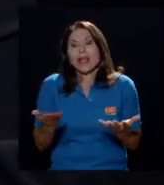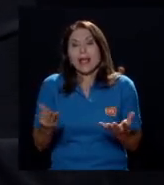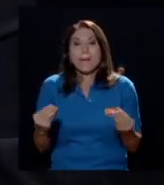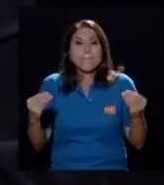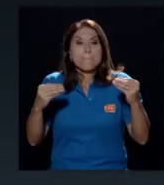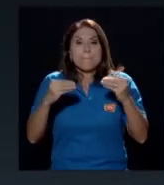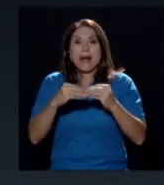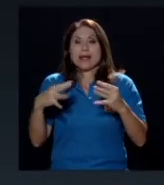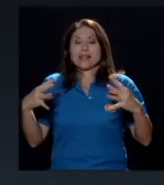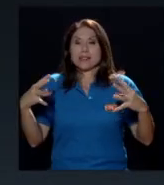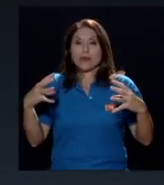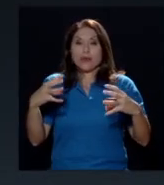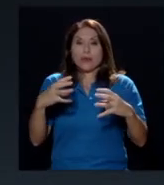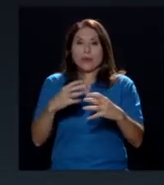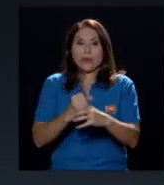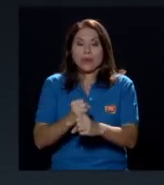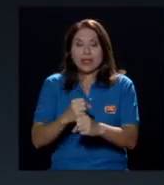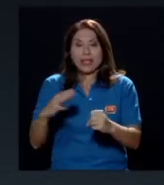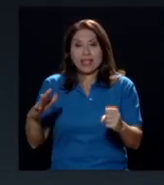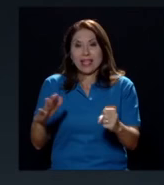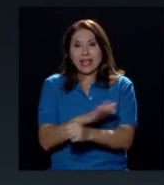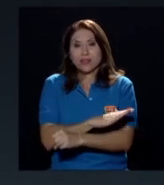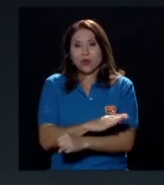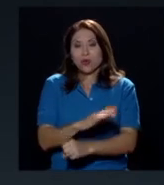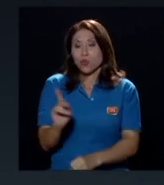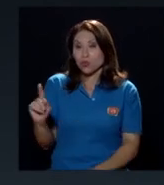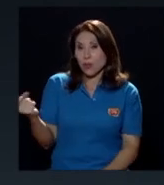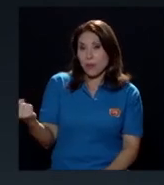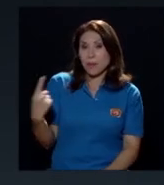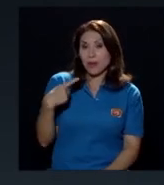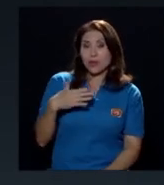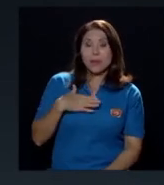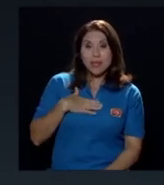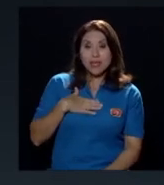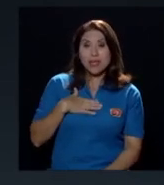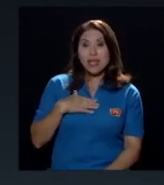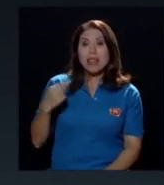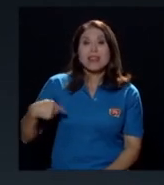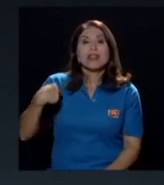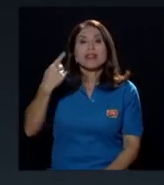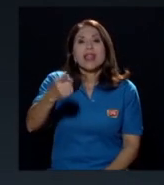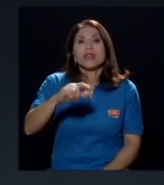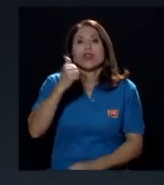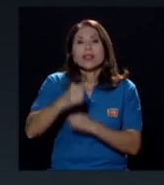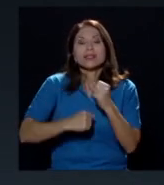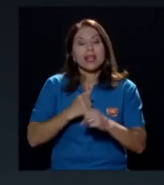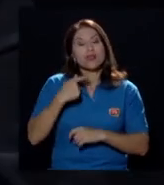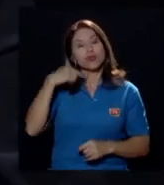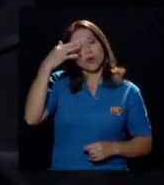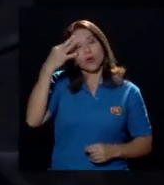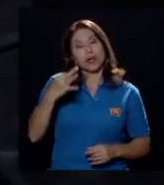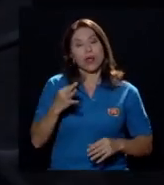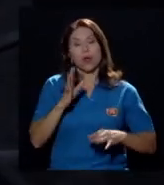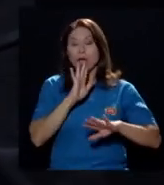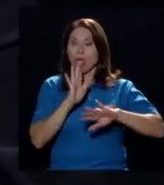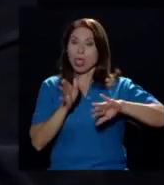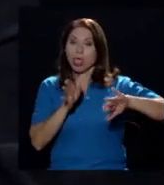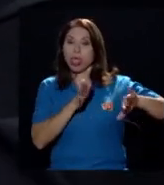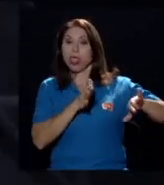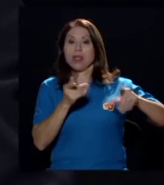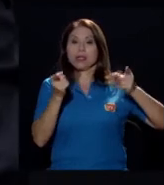usted me pregunta, dentro de 10 años, bueno, creo que vamos a superar el factor Trump, porque vea usted que gracias a Dios el CAFTA nos ha